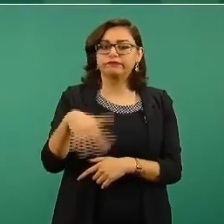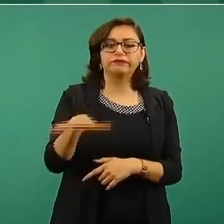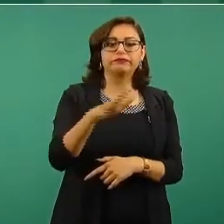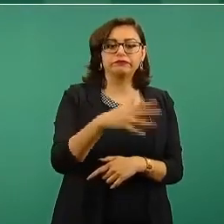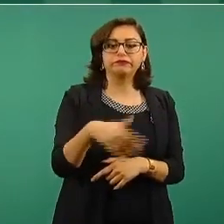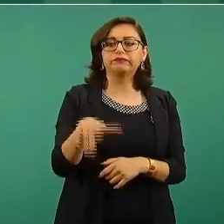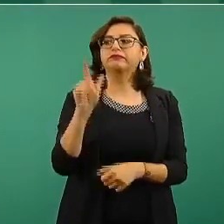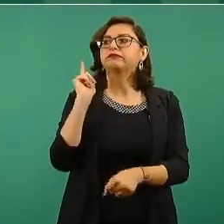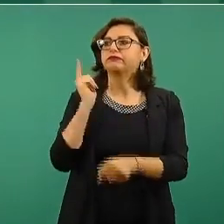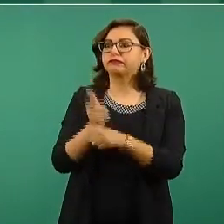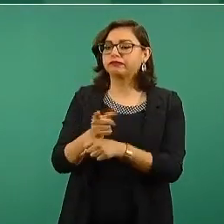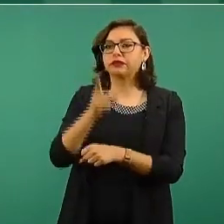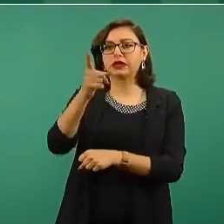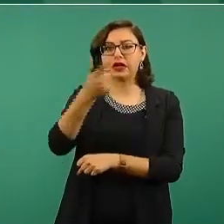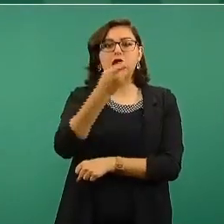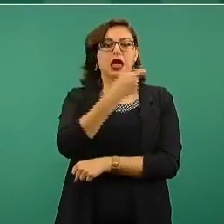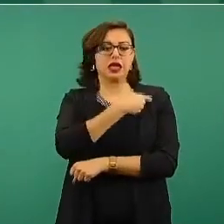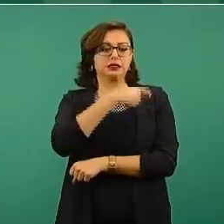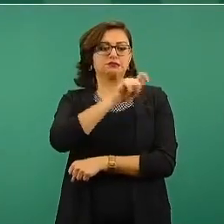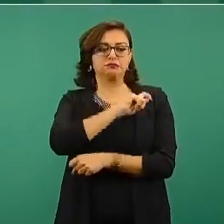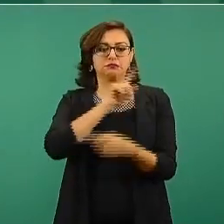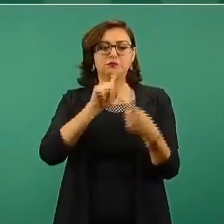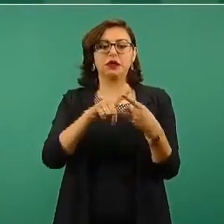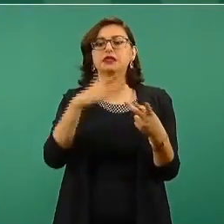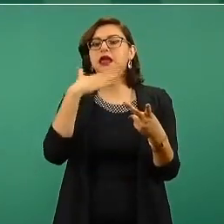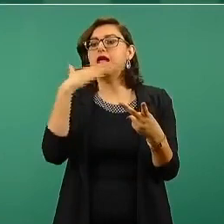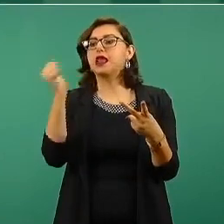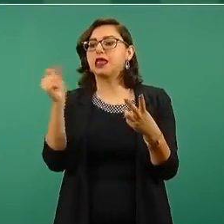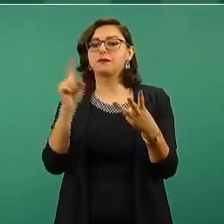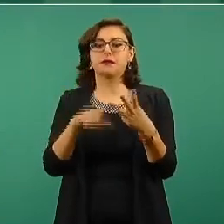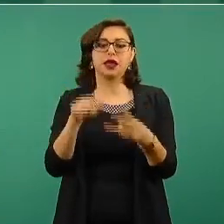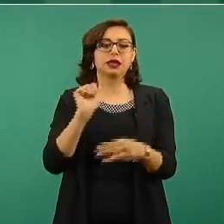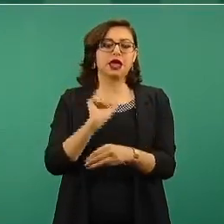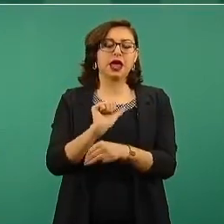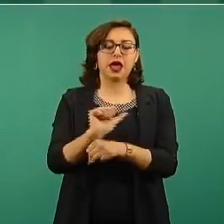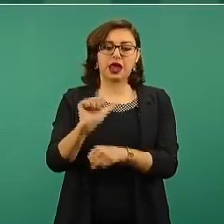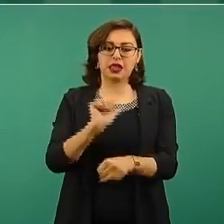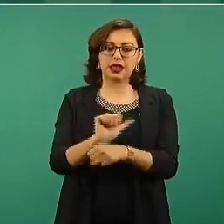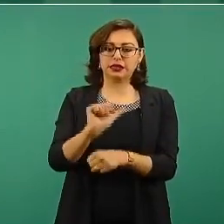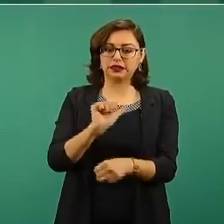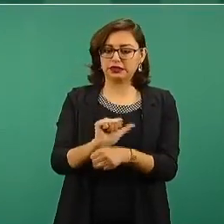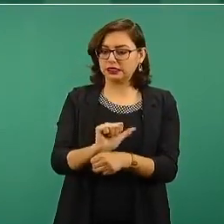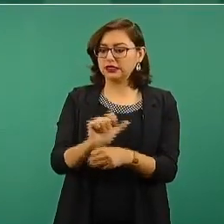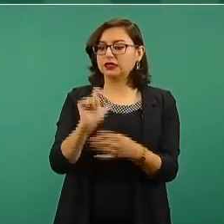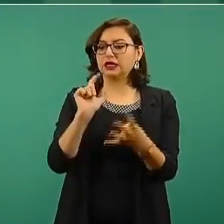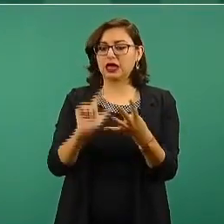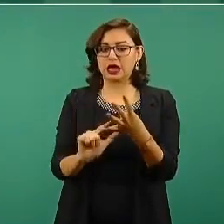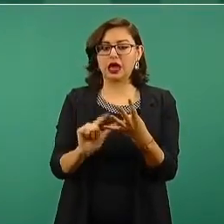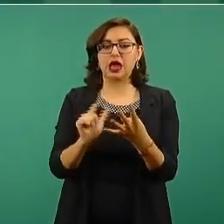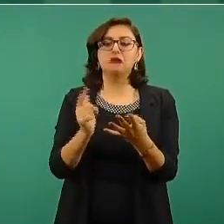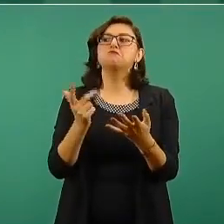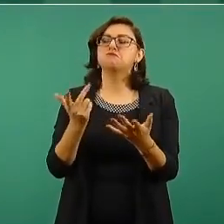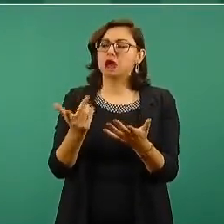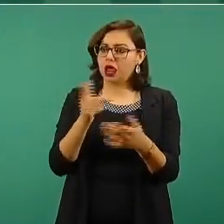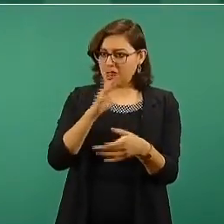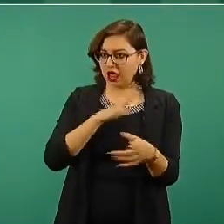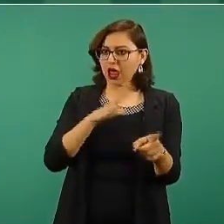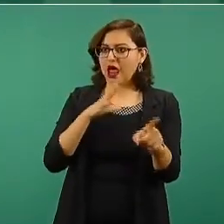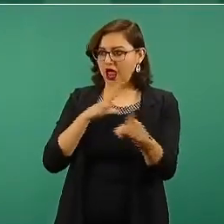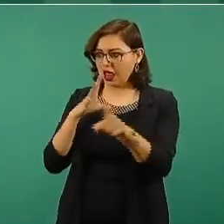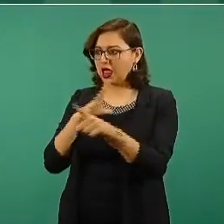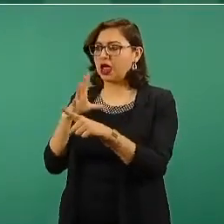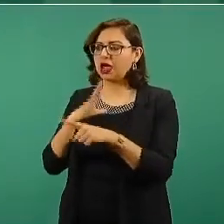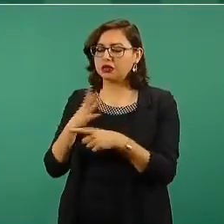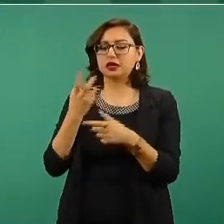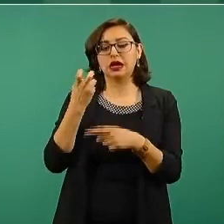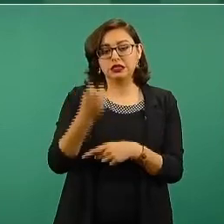logramos encontrar en España, en la misma Alemania y en Argentina. Y después esto cambió ahora a estos países, y es el